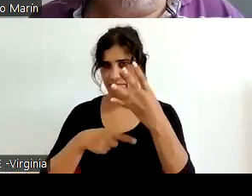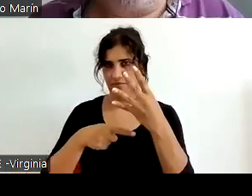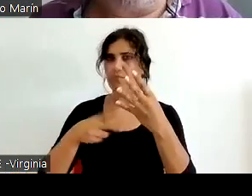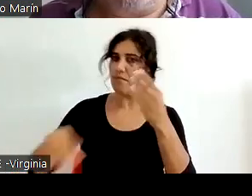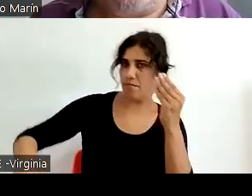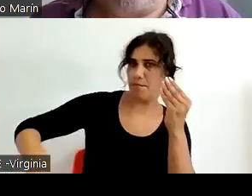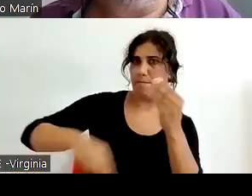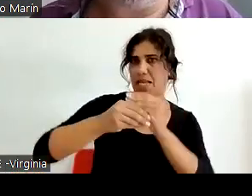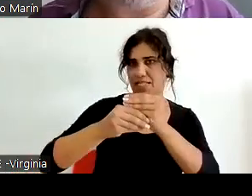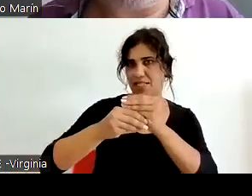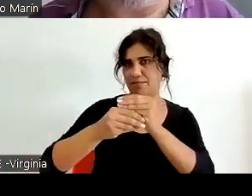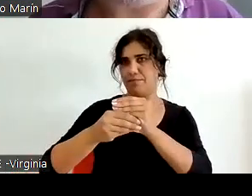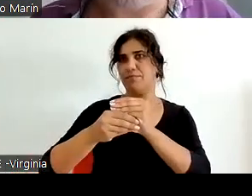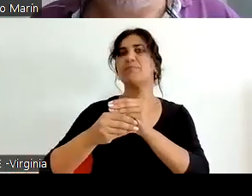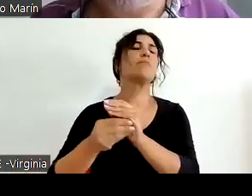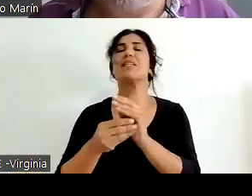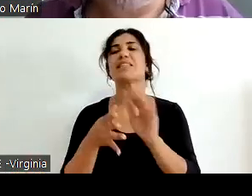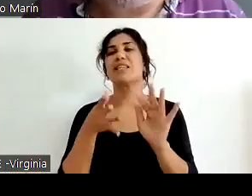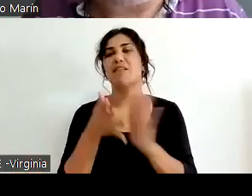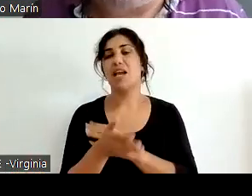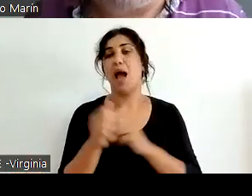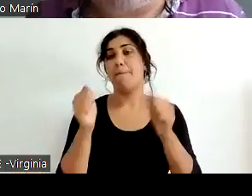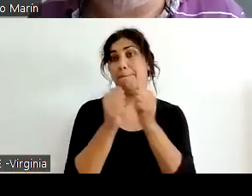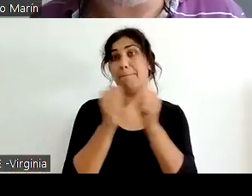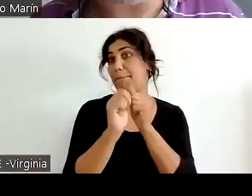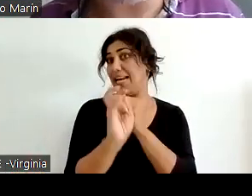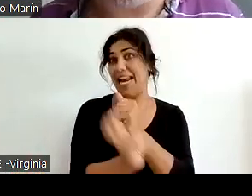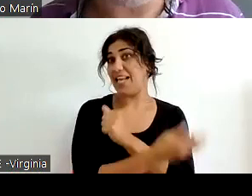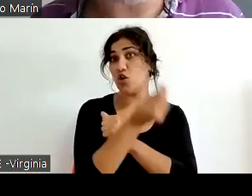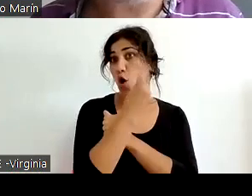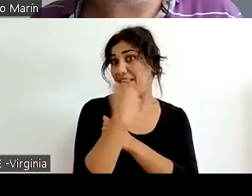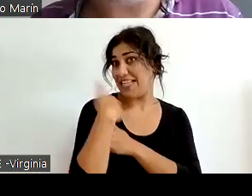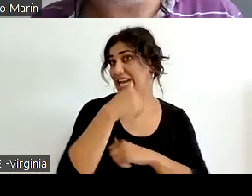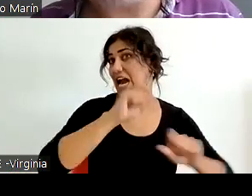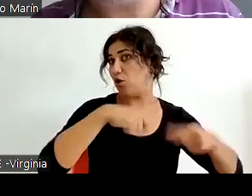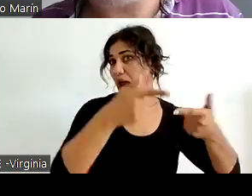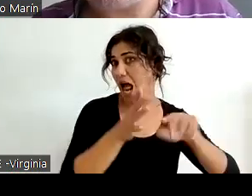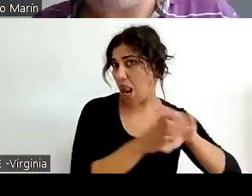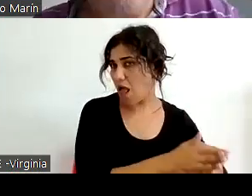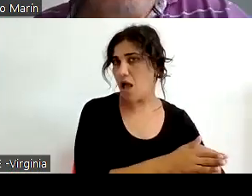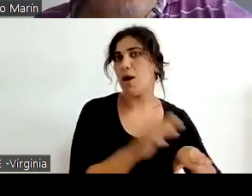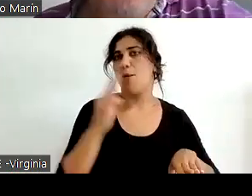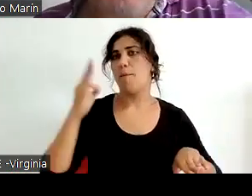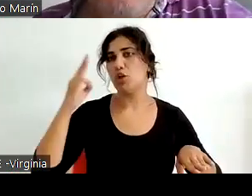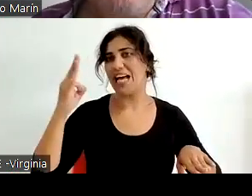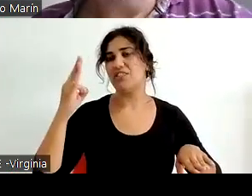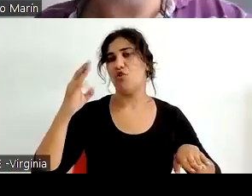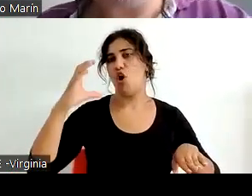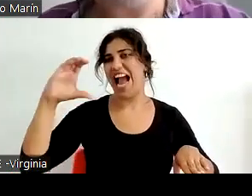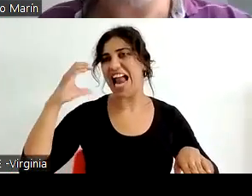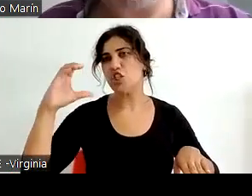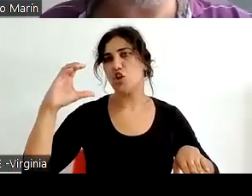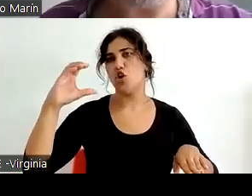los oligoelementos, de los minerales que están más frecuentemente en los alimentos, como podrían ser el potasio, el calcio, el sodio,